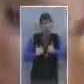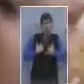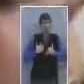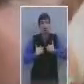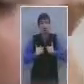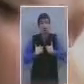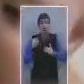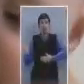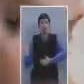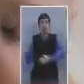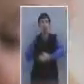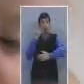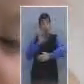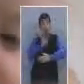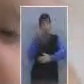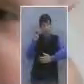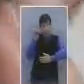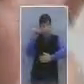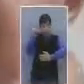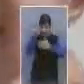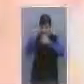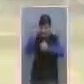Pero con la leche materna todo cambió.